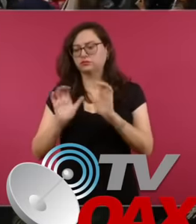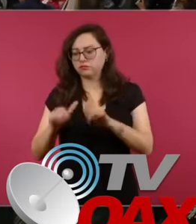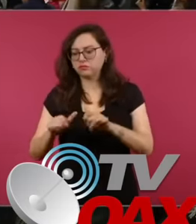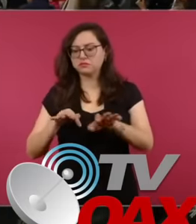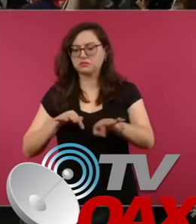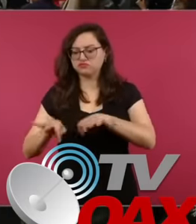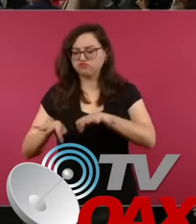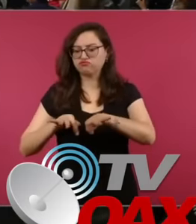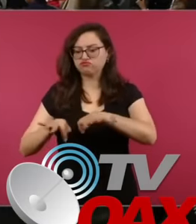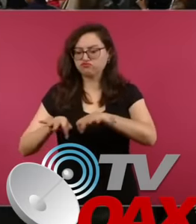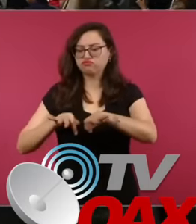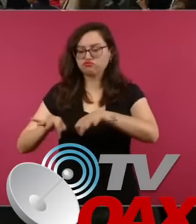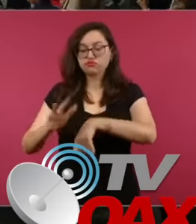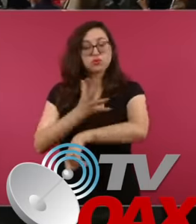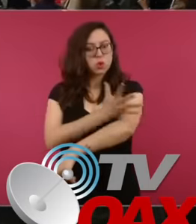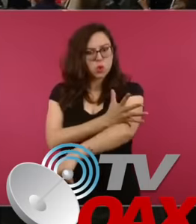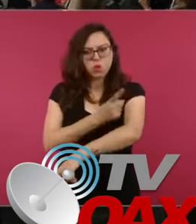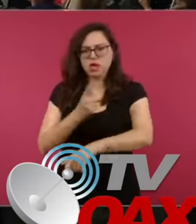ha habido una campaña